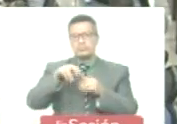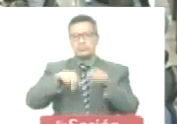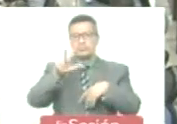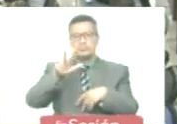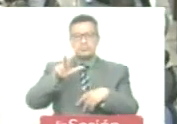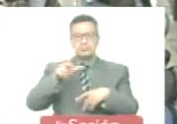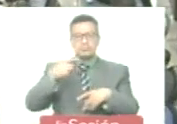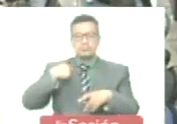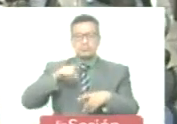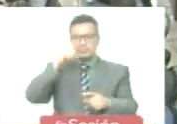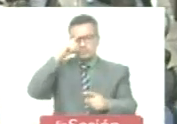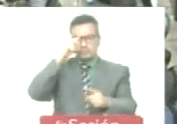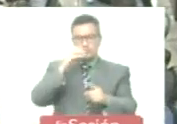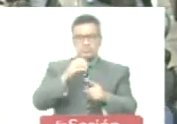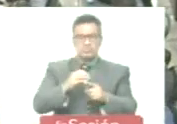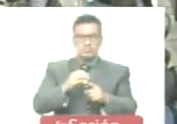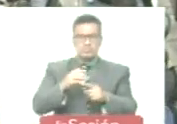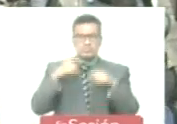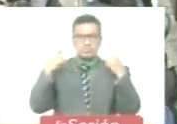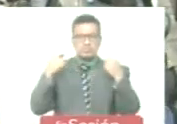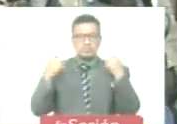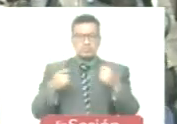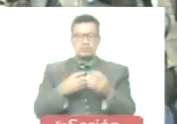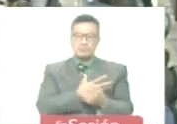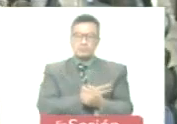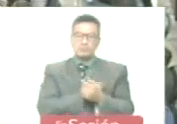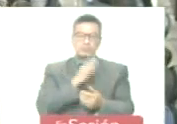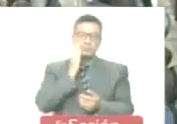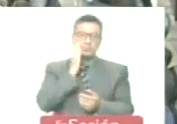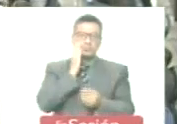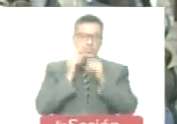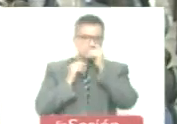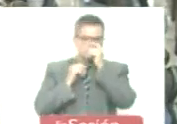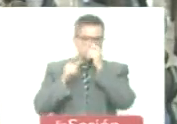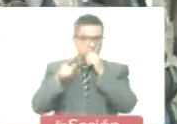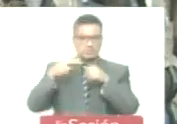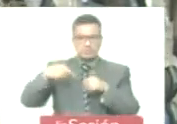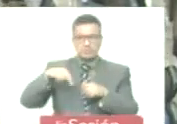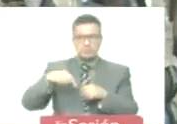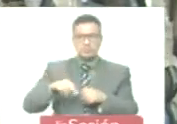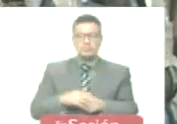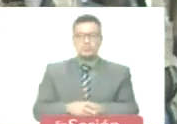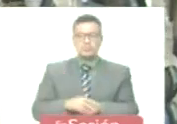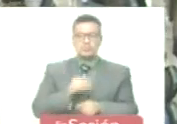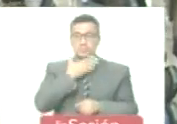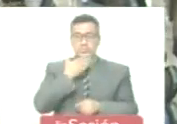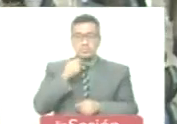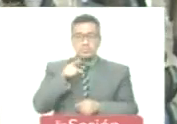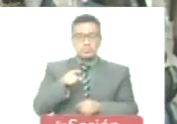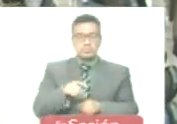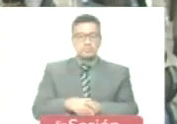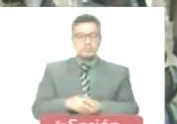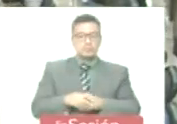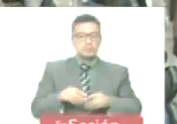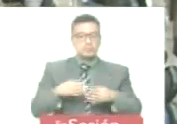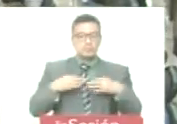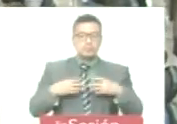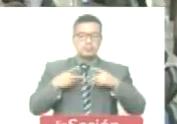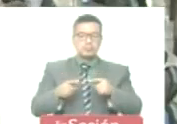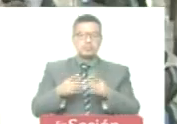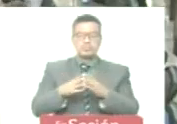que tiene como objetivo fomentar la lactancia materna o natural y mejorar de esta manera la salud de